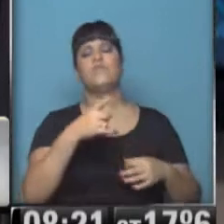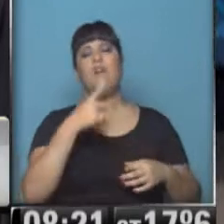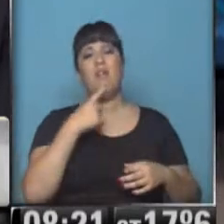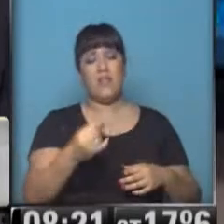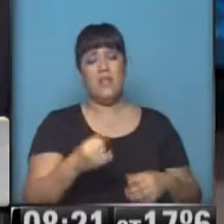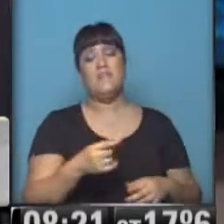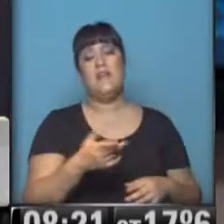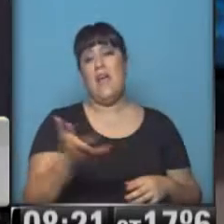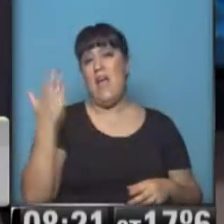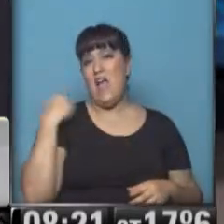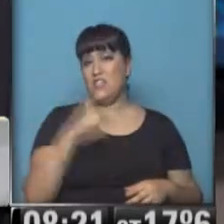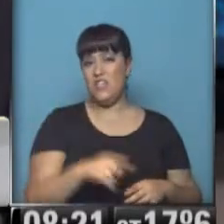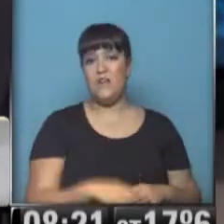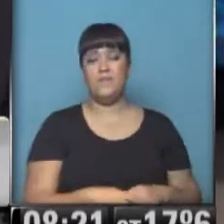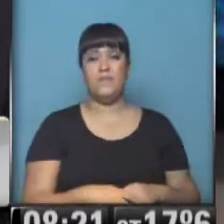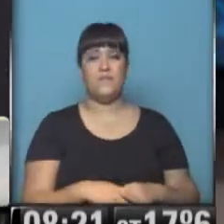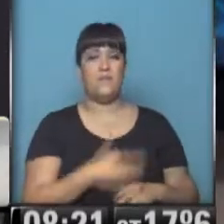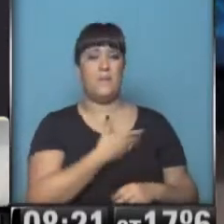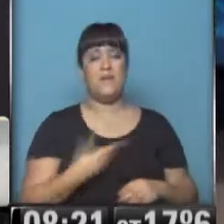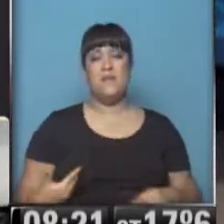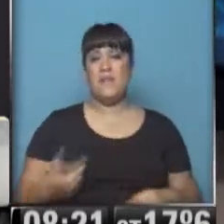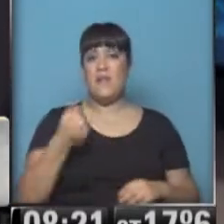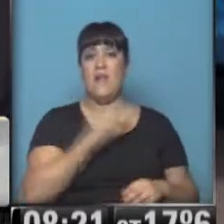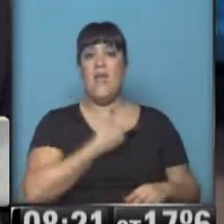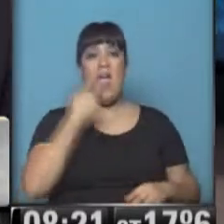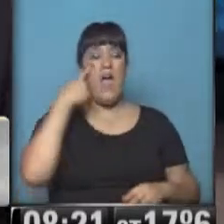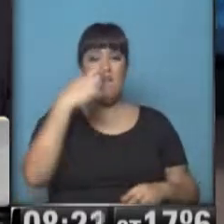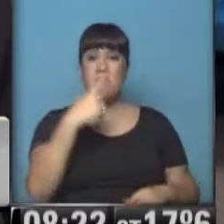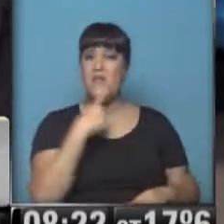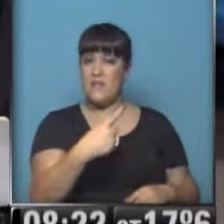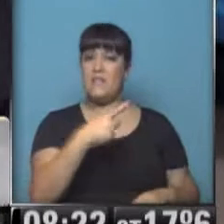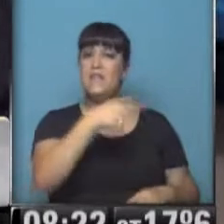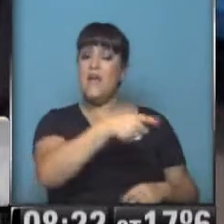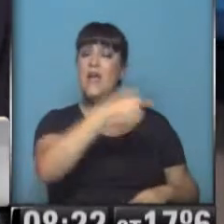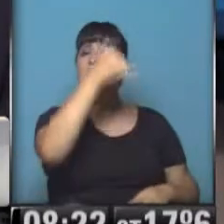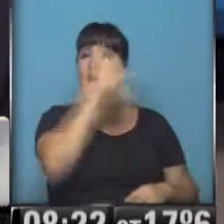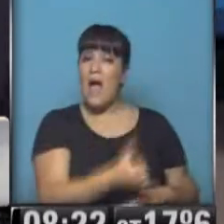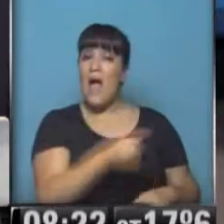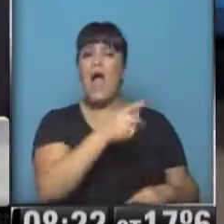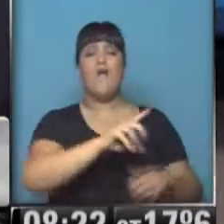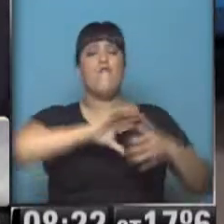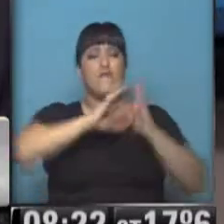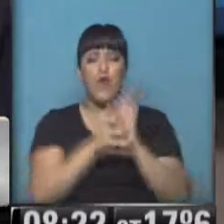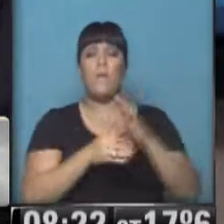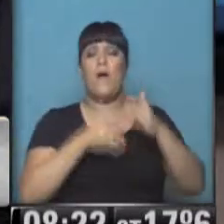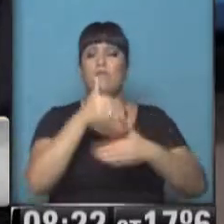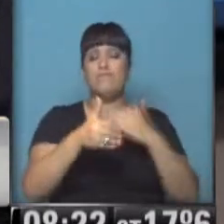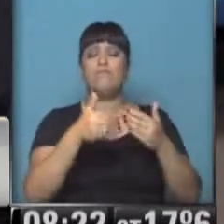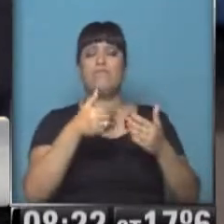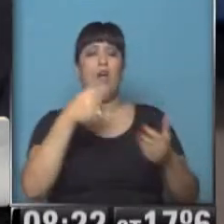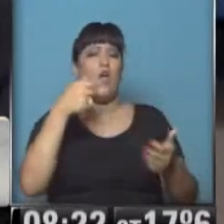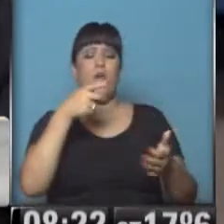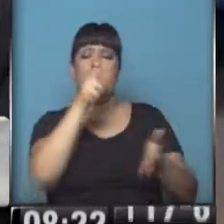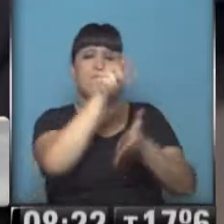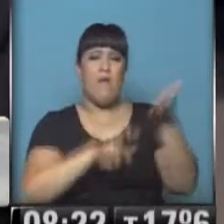ayer titular de la afip es la existencia de todo un mecanismo de evasión a través de las